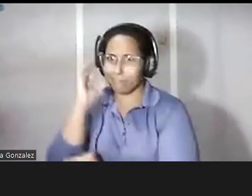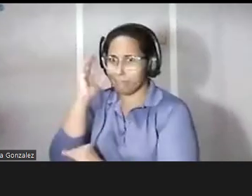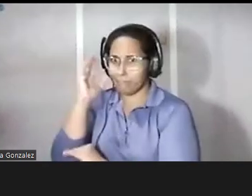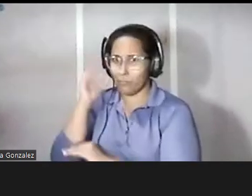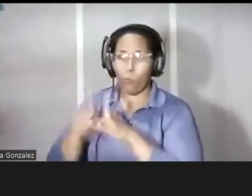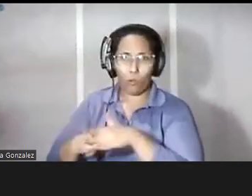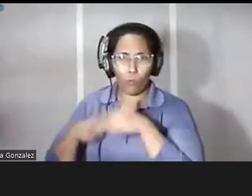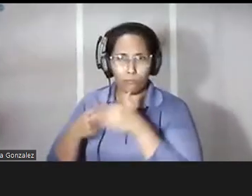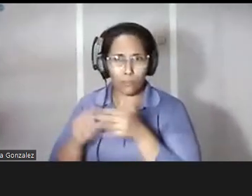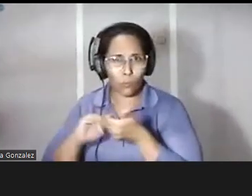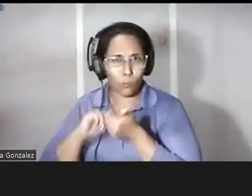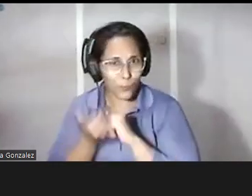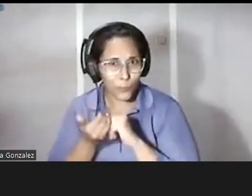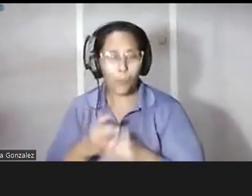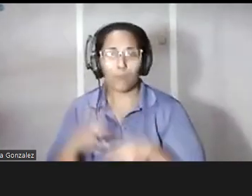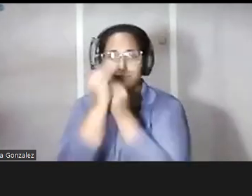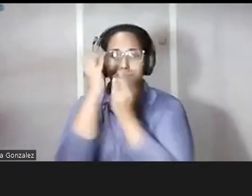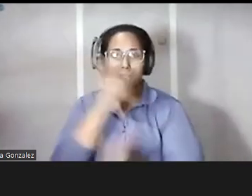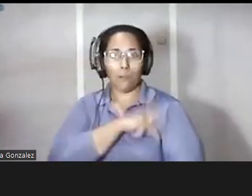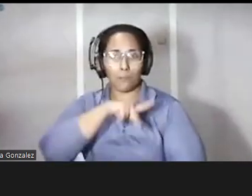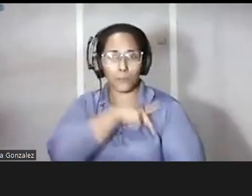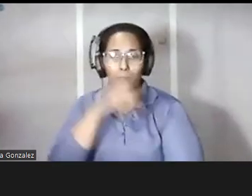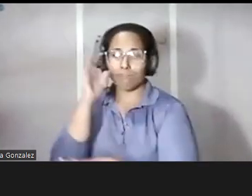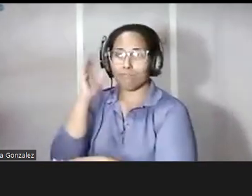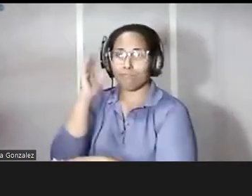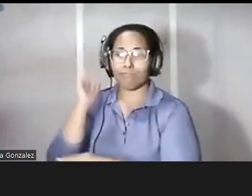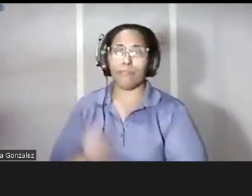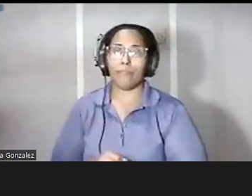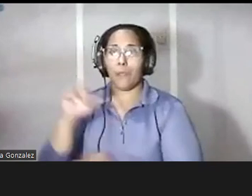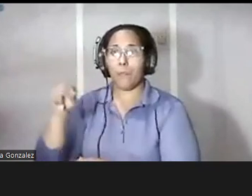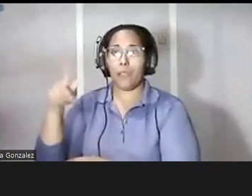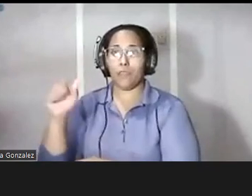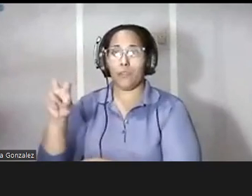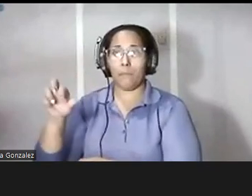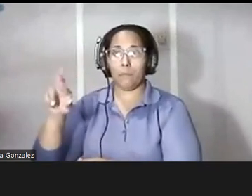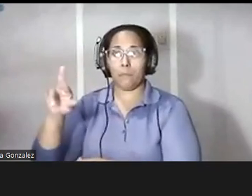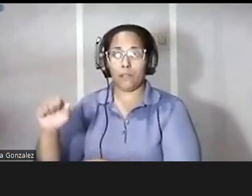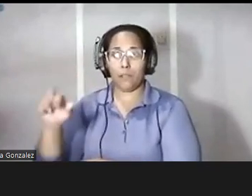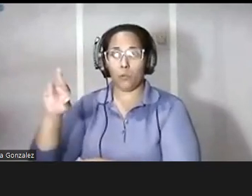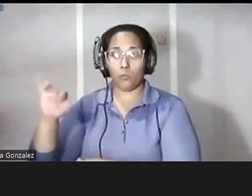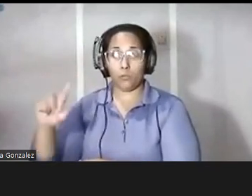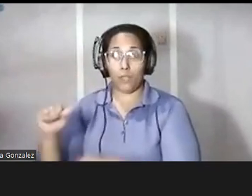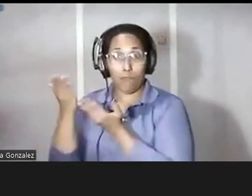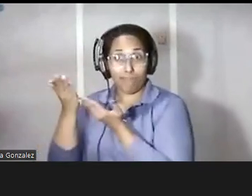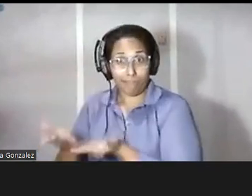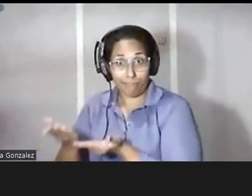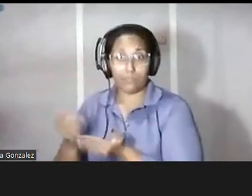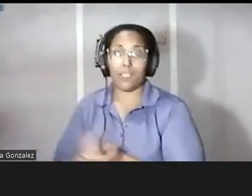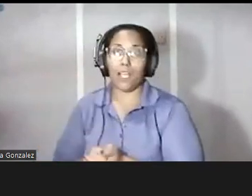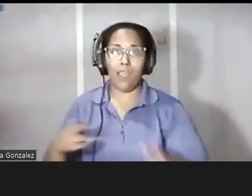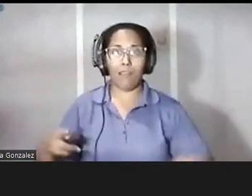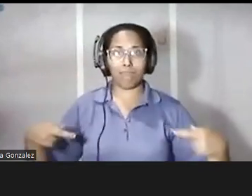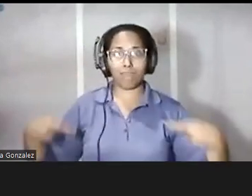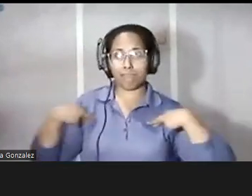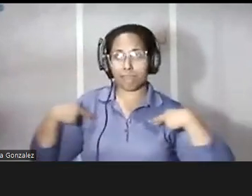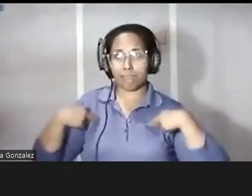con la biografía de nuestro conferenciante. La doctora Mayra Rosario Urrutia es catedrática retirada del